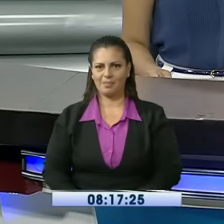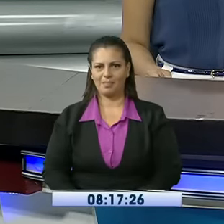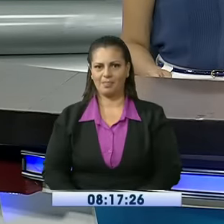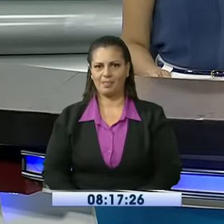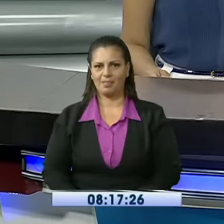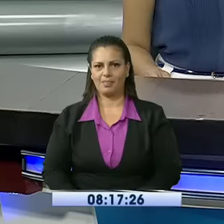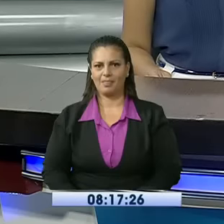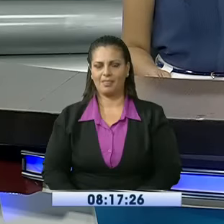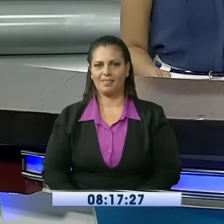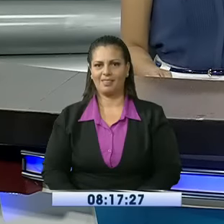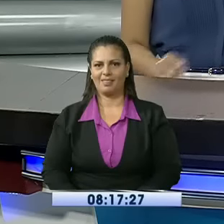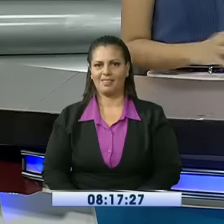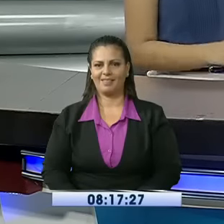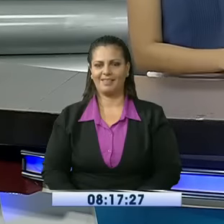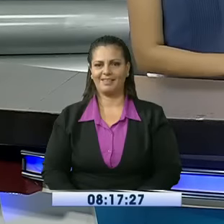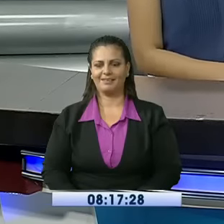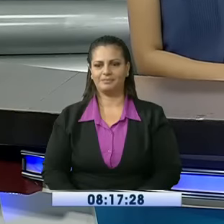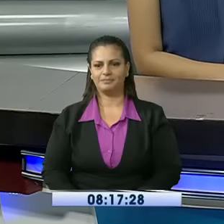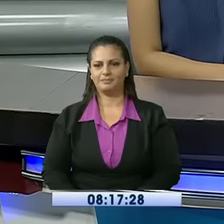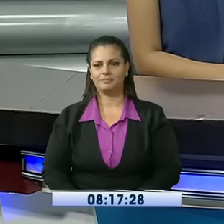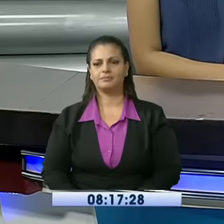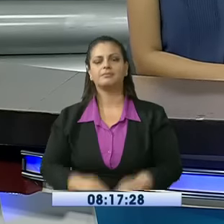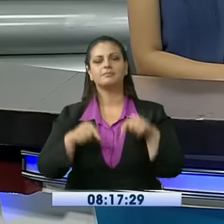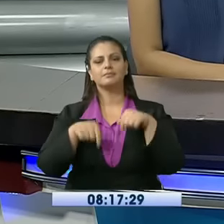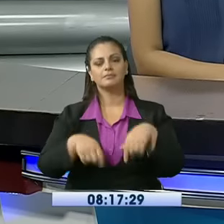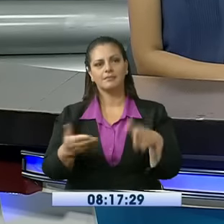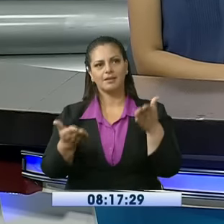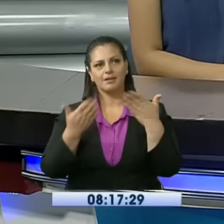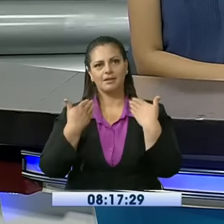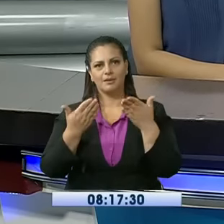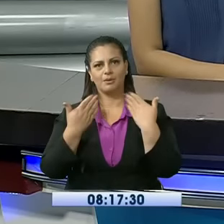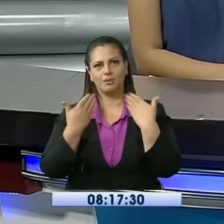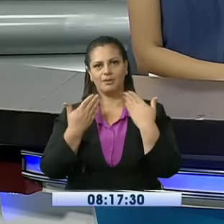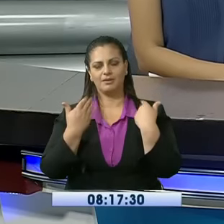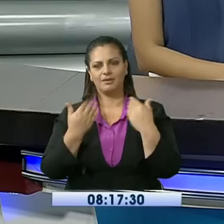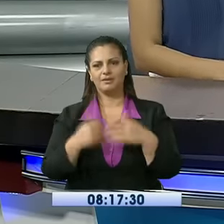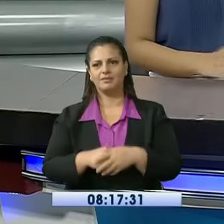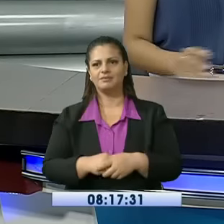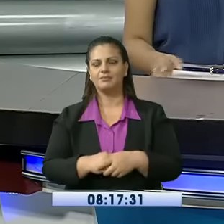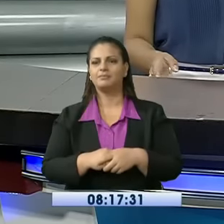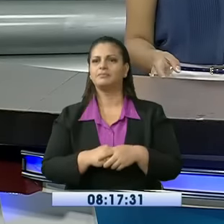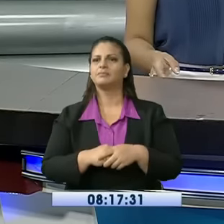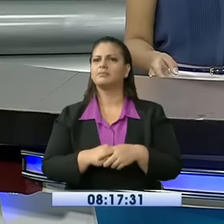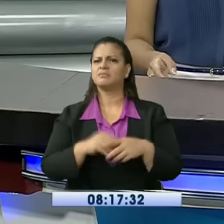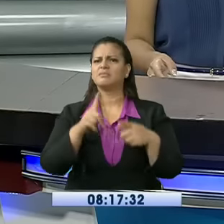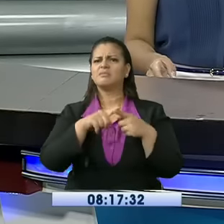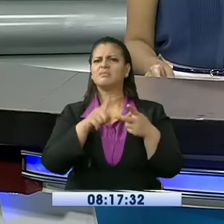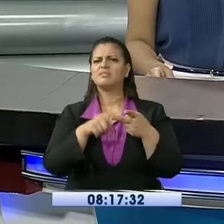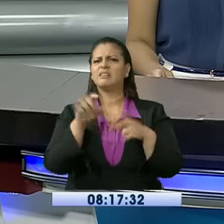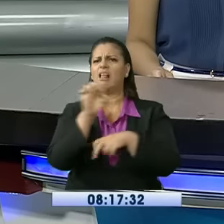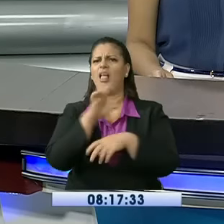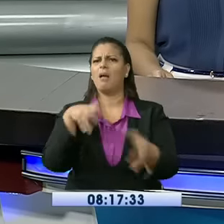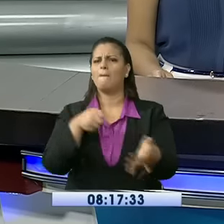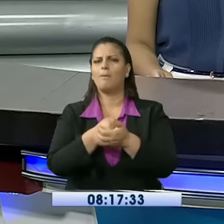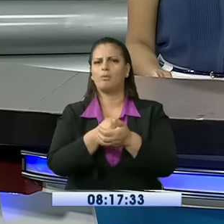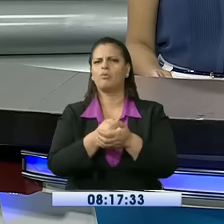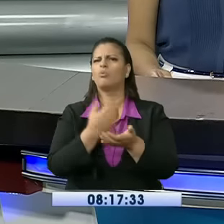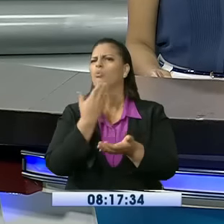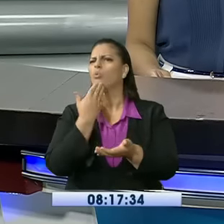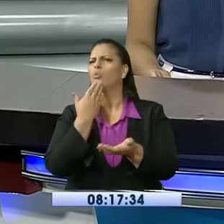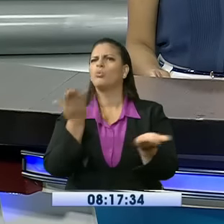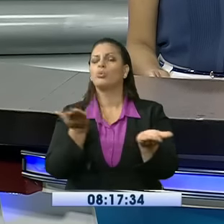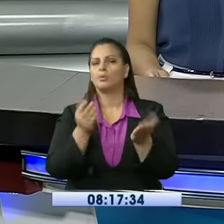sector, porque después los conductores se desvían por otras arterias, vías y avenidas del puerto principal. Buenos días, ustedes